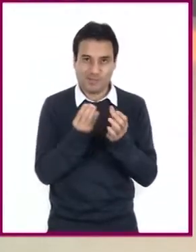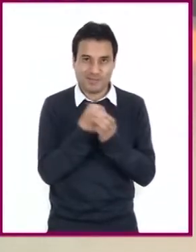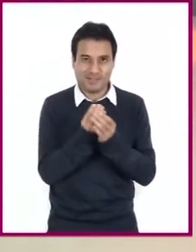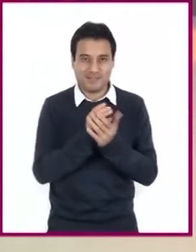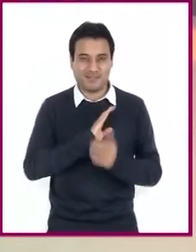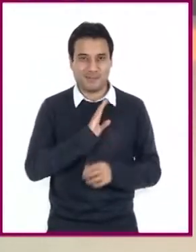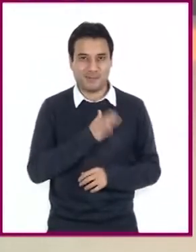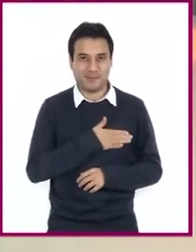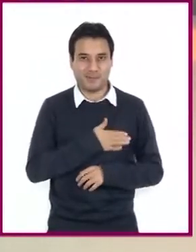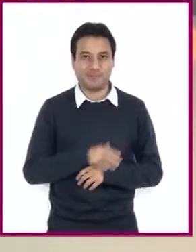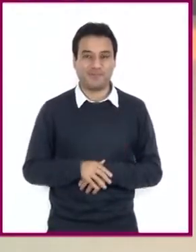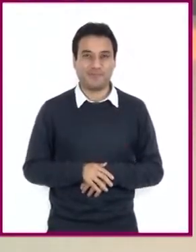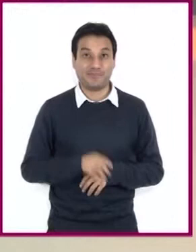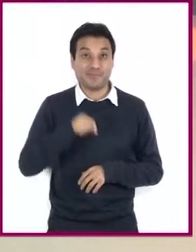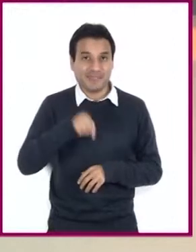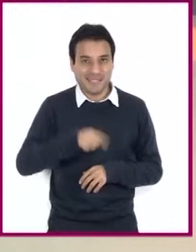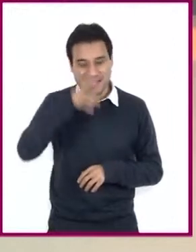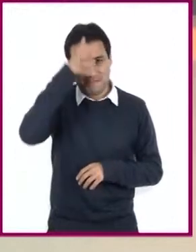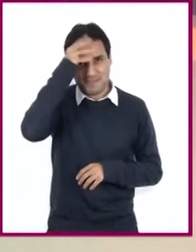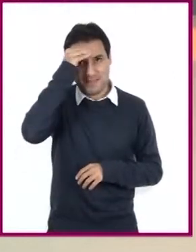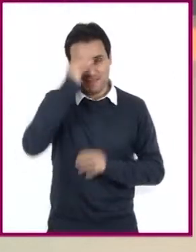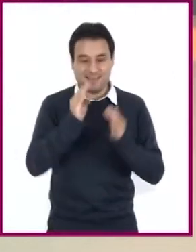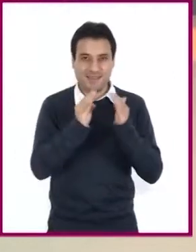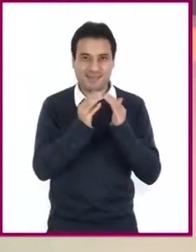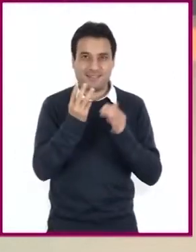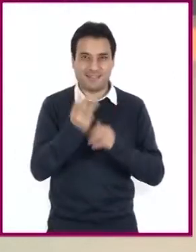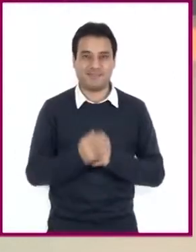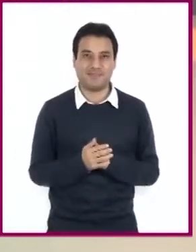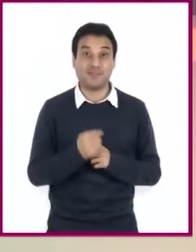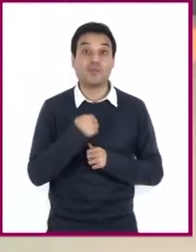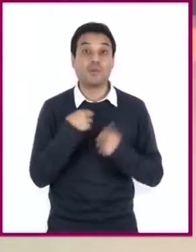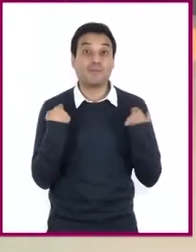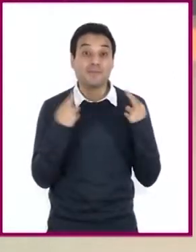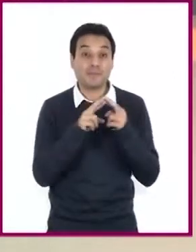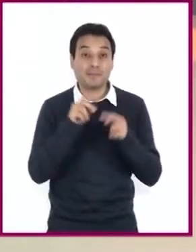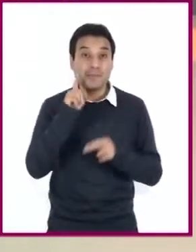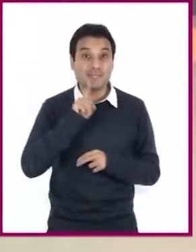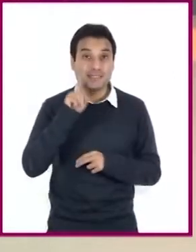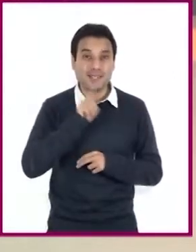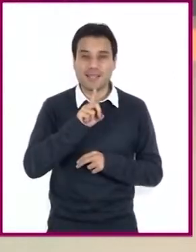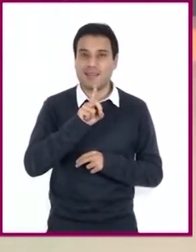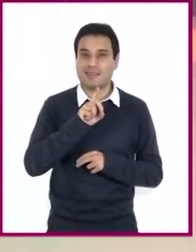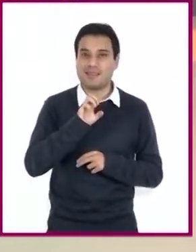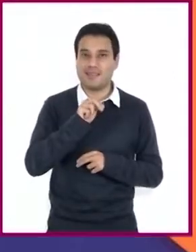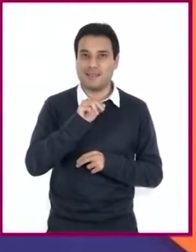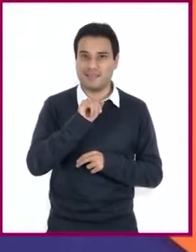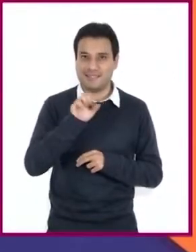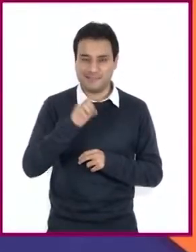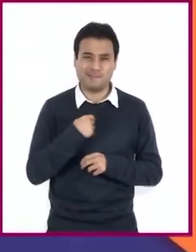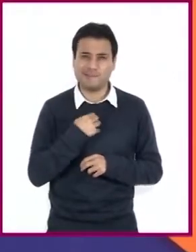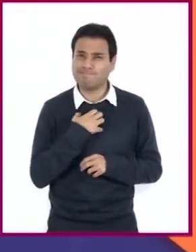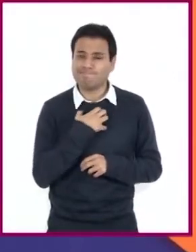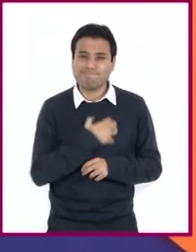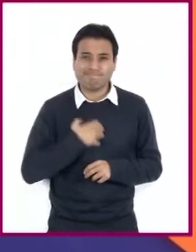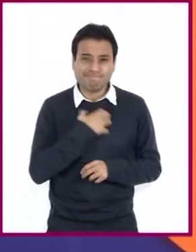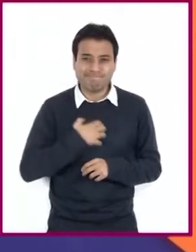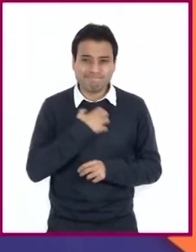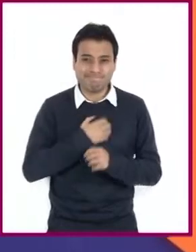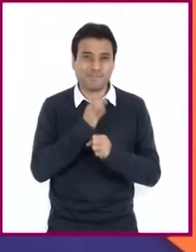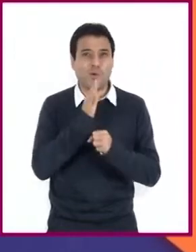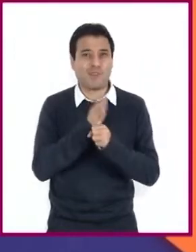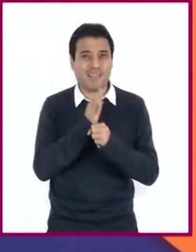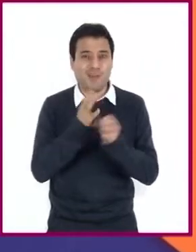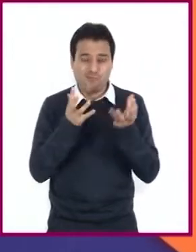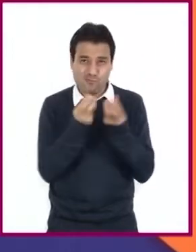materna, aquí en Aprende en Casa 3. Soy la profesora Denise Hernández. Estoy muy contenta de estar con ustedes